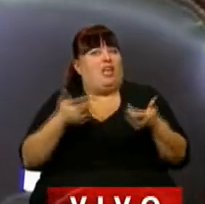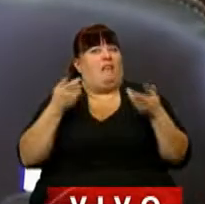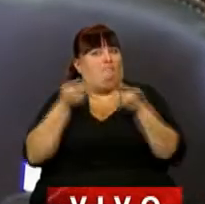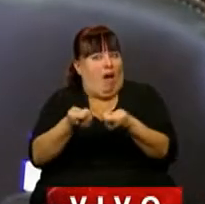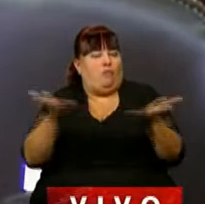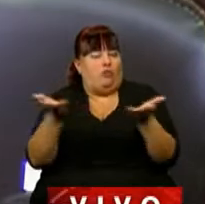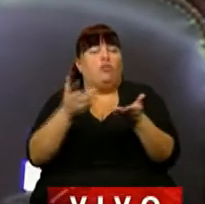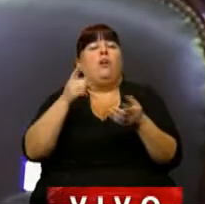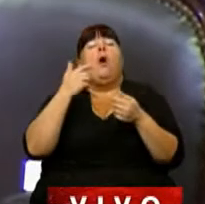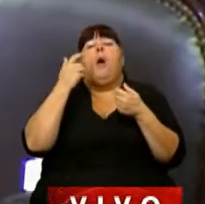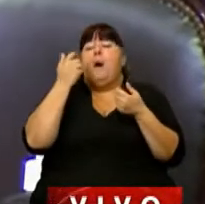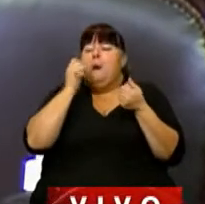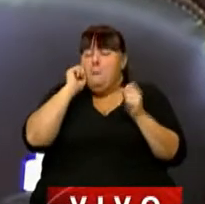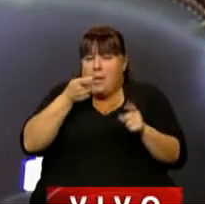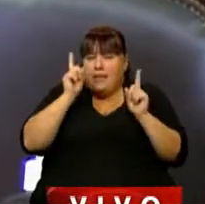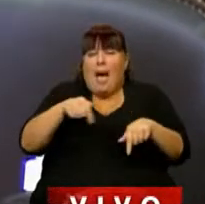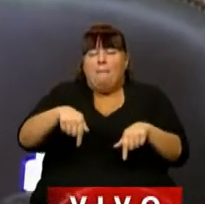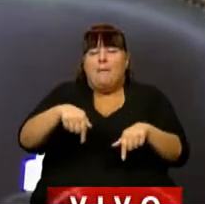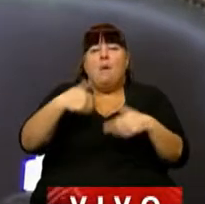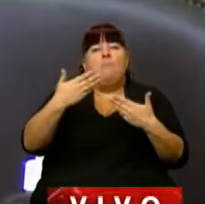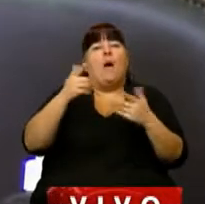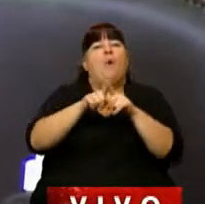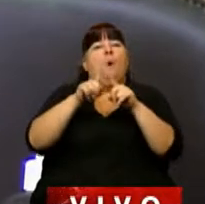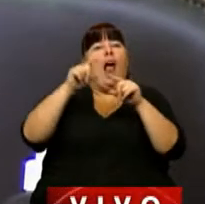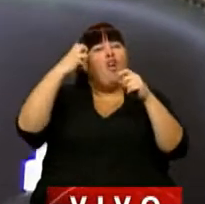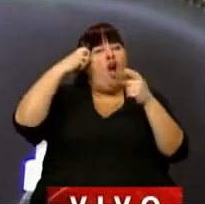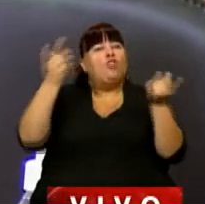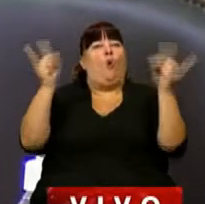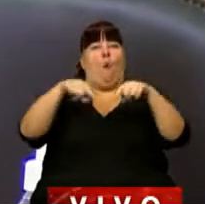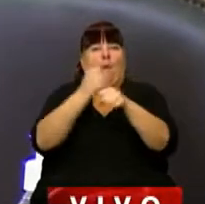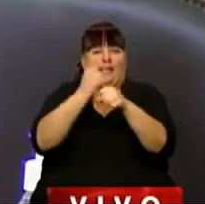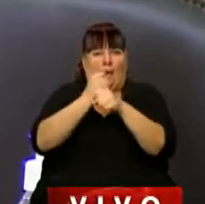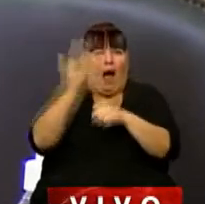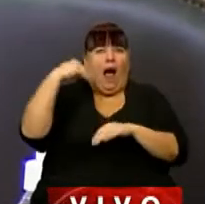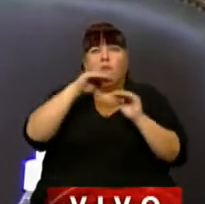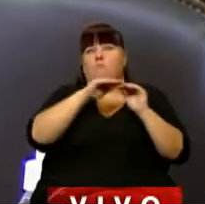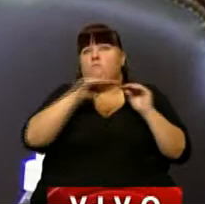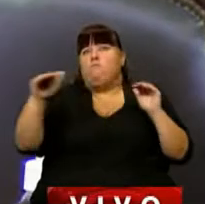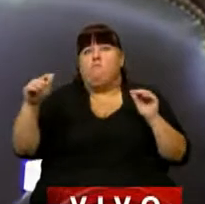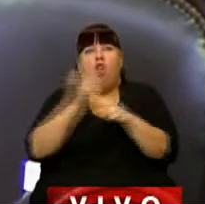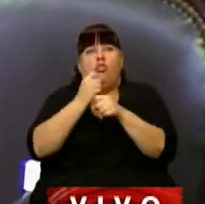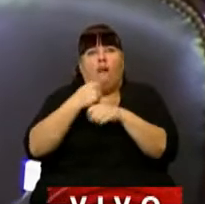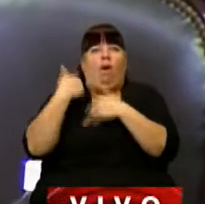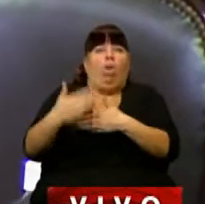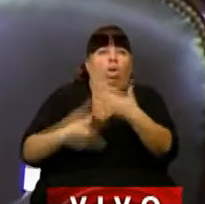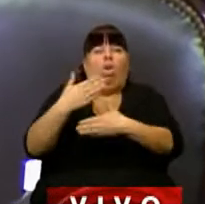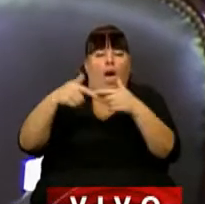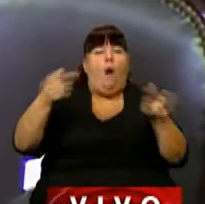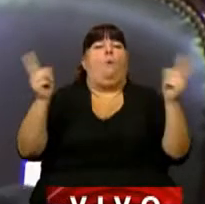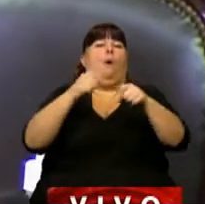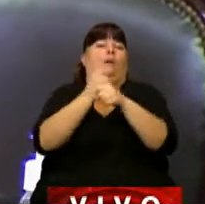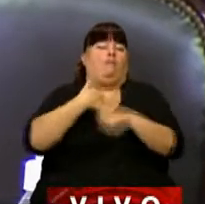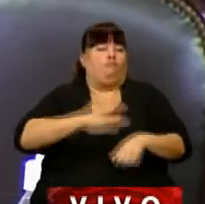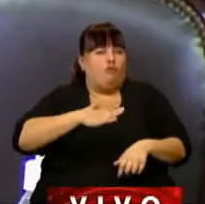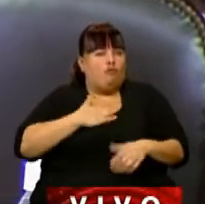que tengamos la posibilidad de prender las luces del Parlamento argentino que hace tanto tiempo viene demorado en su funcionamiento, de manera